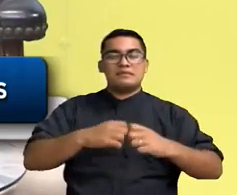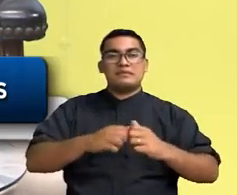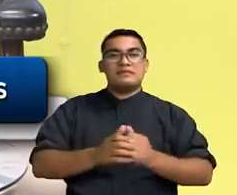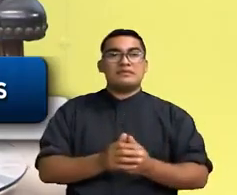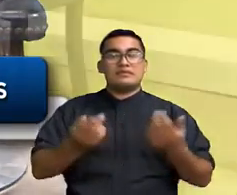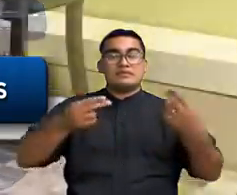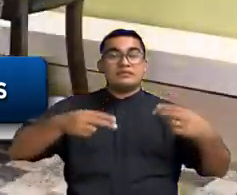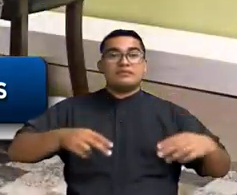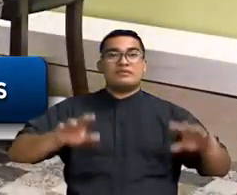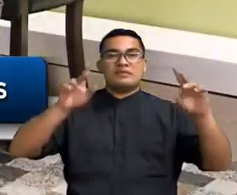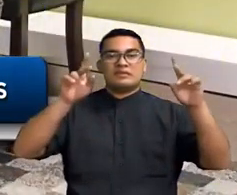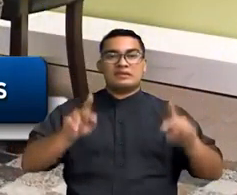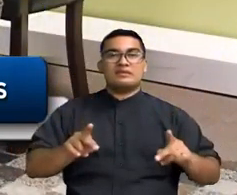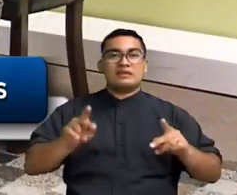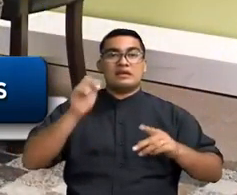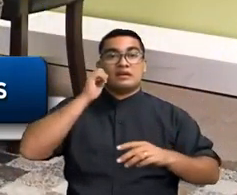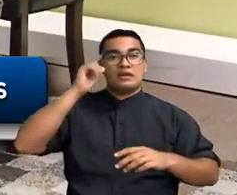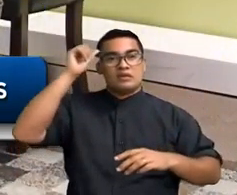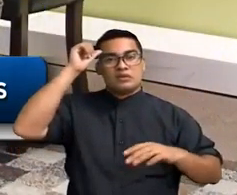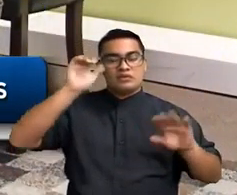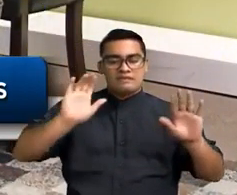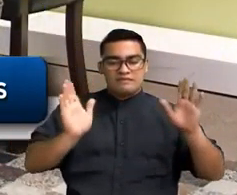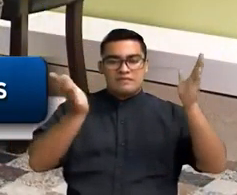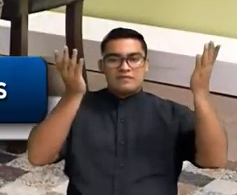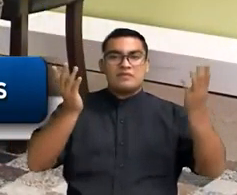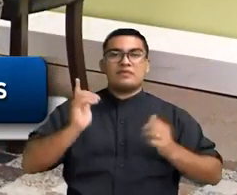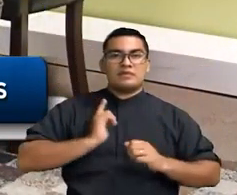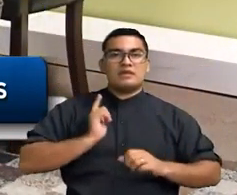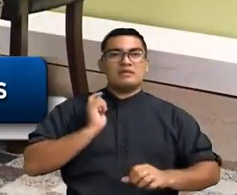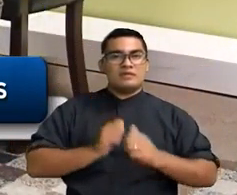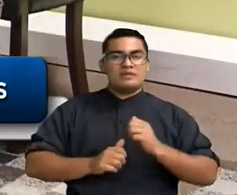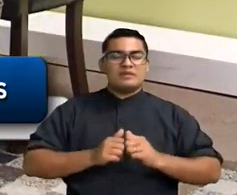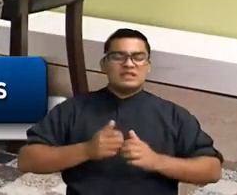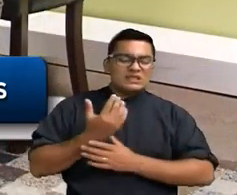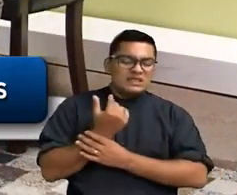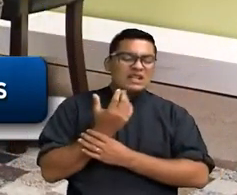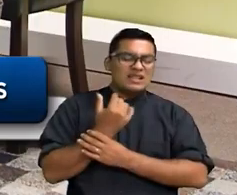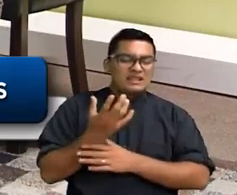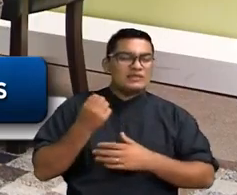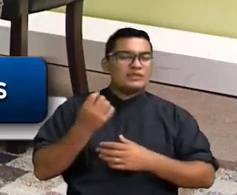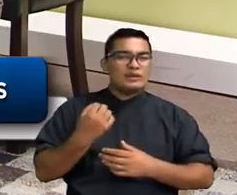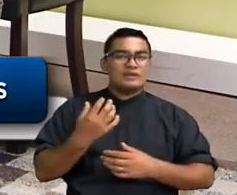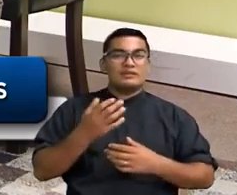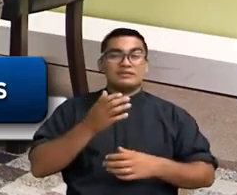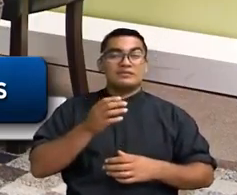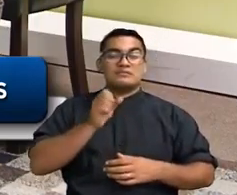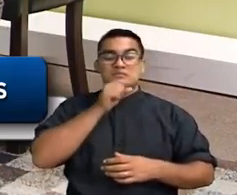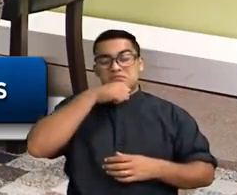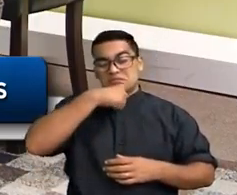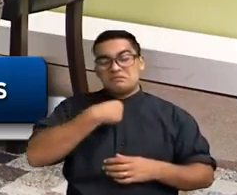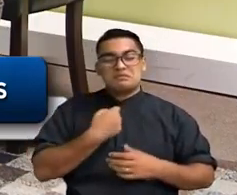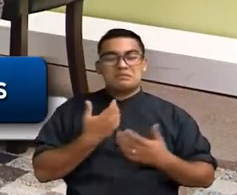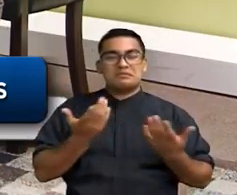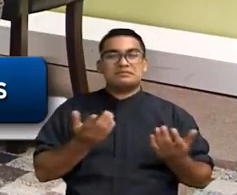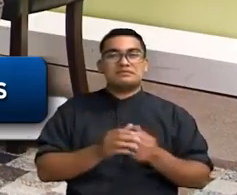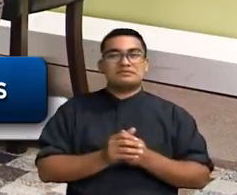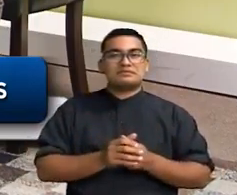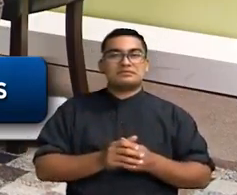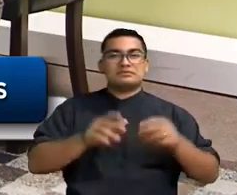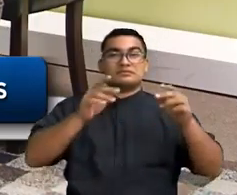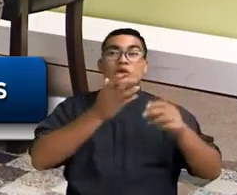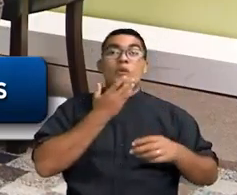Generalmente el paciente adulto mayor suele tener estas enfermedades crónicas. Claro, el diabético, digamos, juvenil,